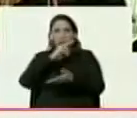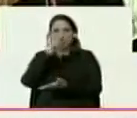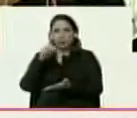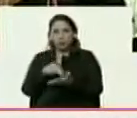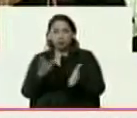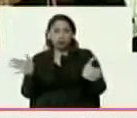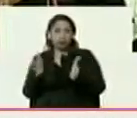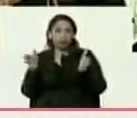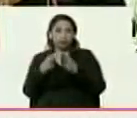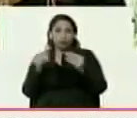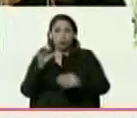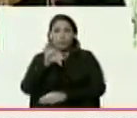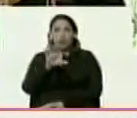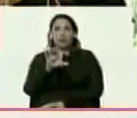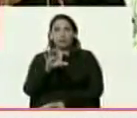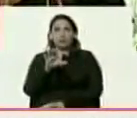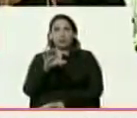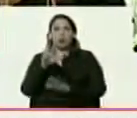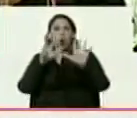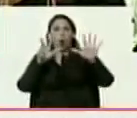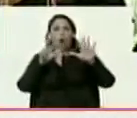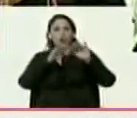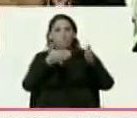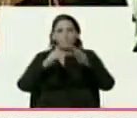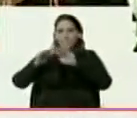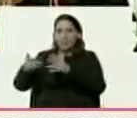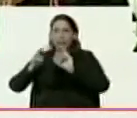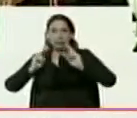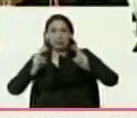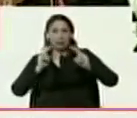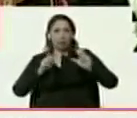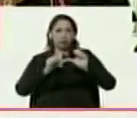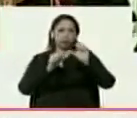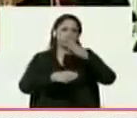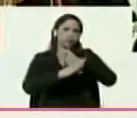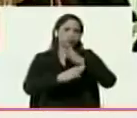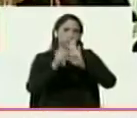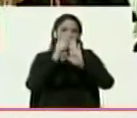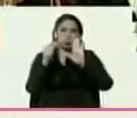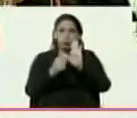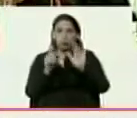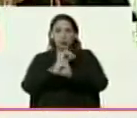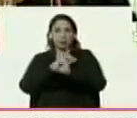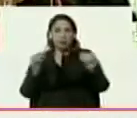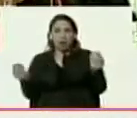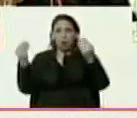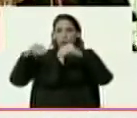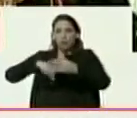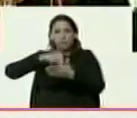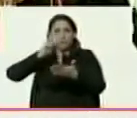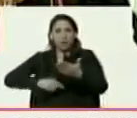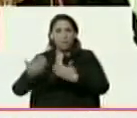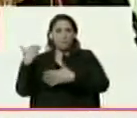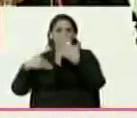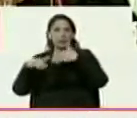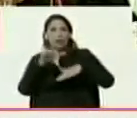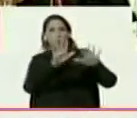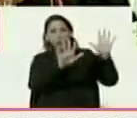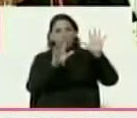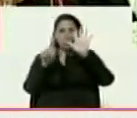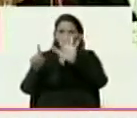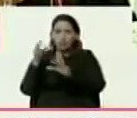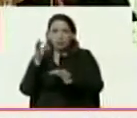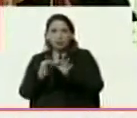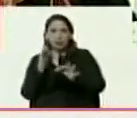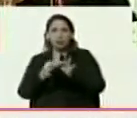el país que se han conformado 8 mesas temáticas para darle continuidad a los puntos que ya han sido establecidos y firmados el pasado 16 de